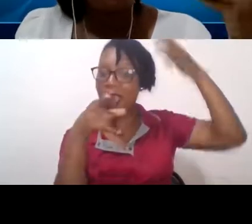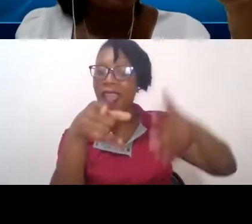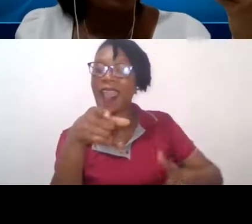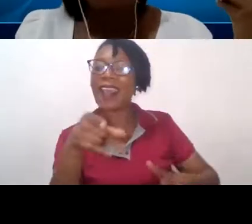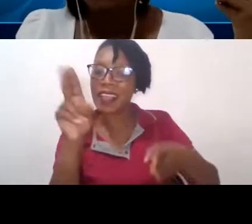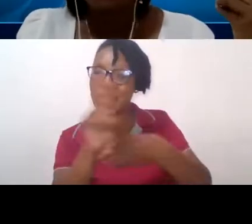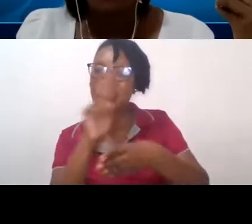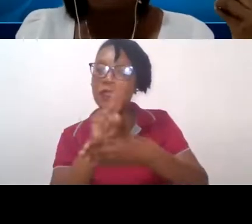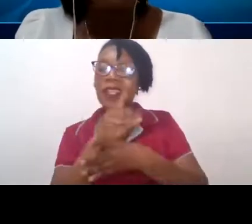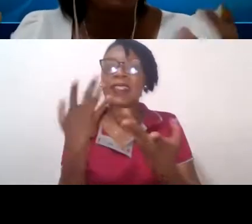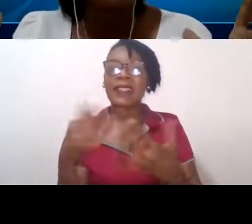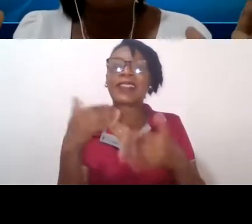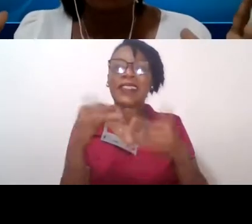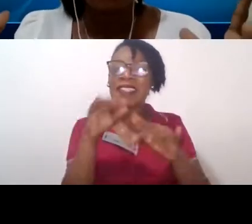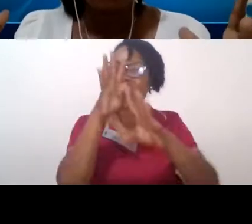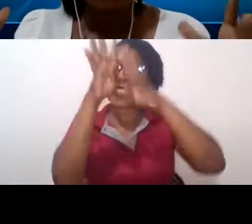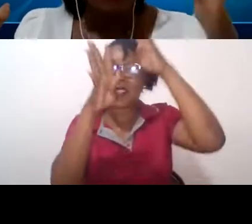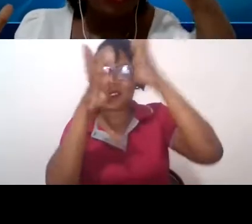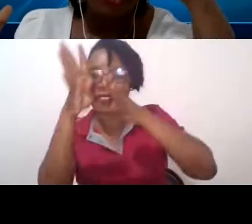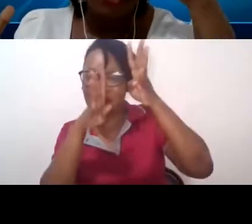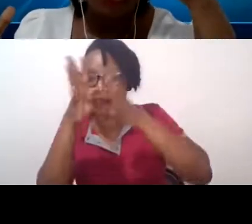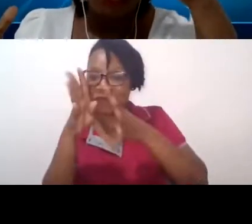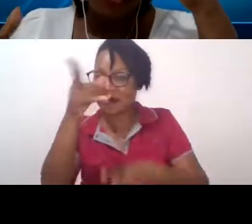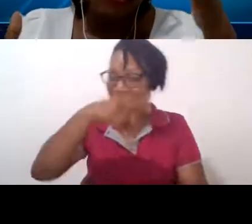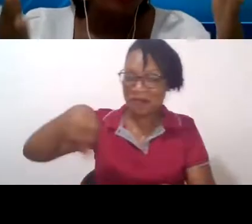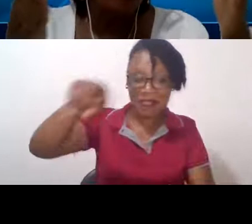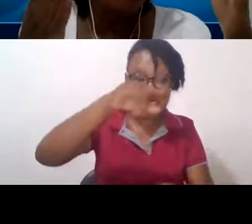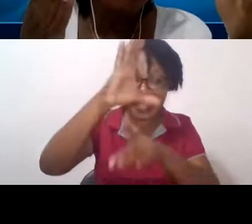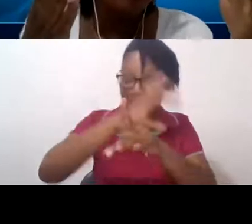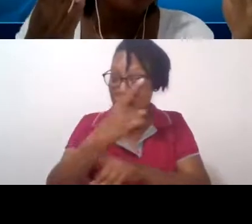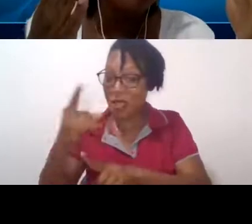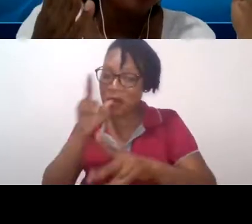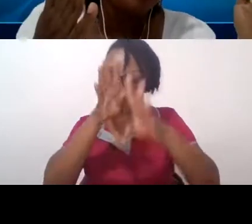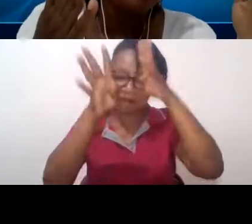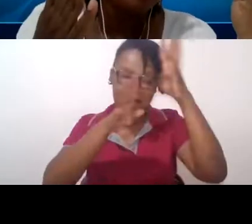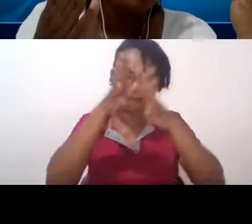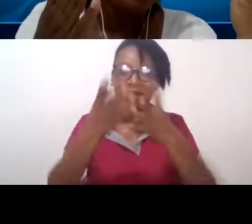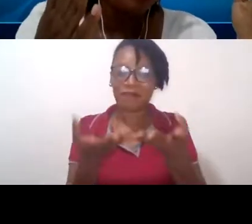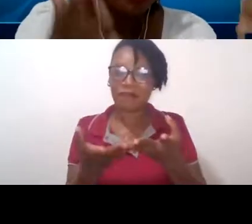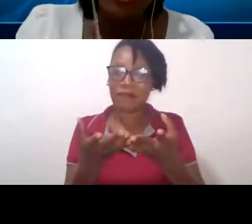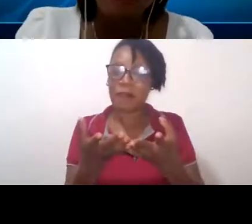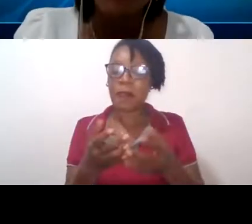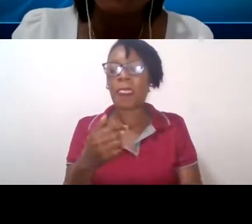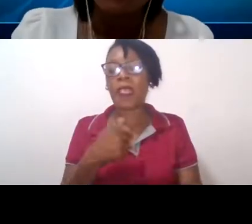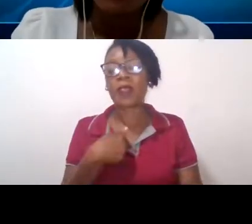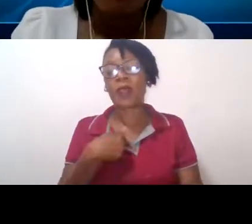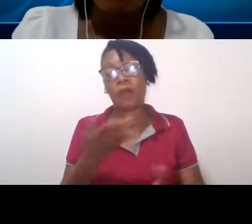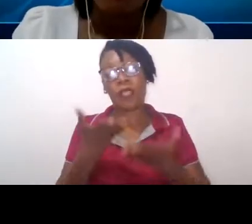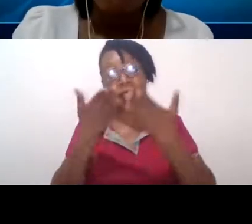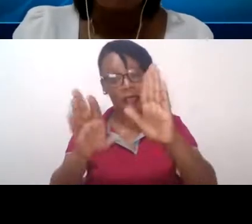utilizar nuestra capacidad creativa. Y como les dije, yo les voy a dar a ustedes